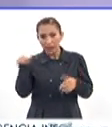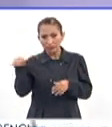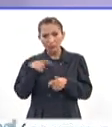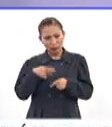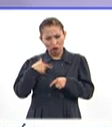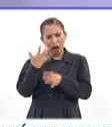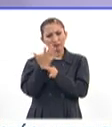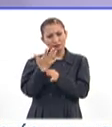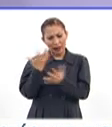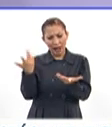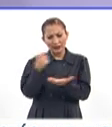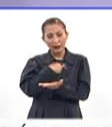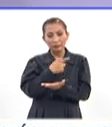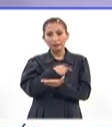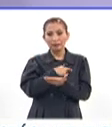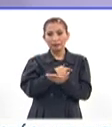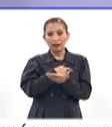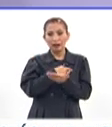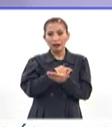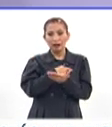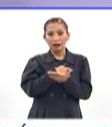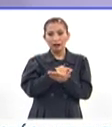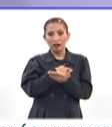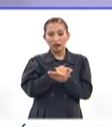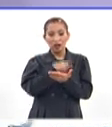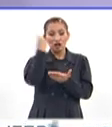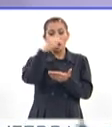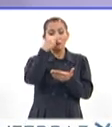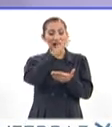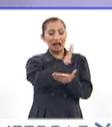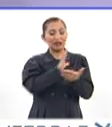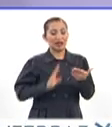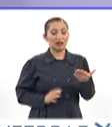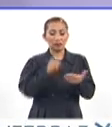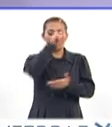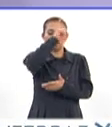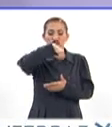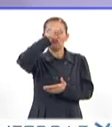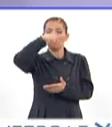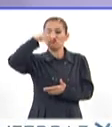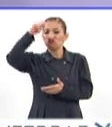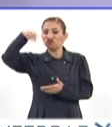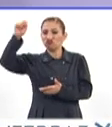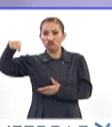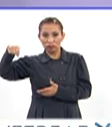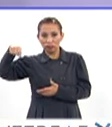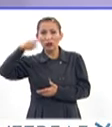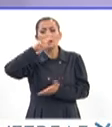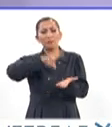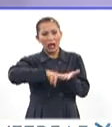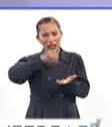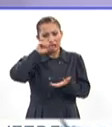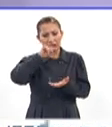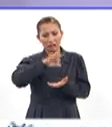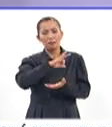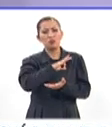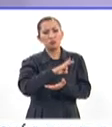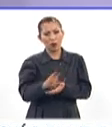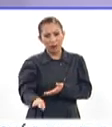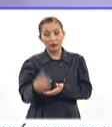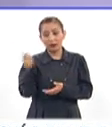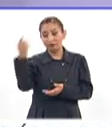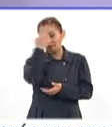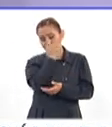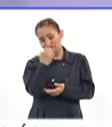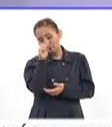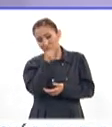votaban, digamos, transversalmente en toda la boleta, colocando el nombre de un candidato o de una candidata que era válido y que, por tanto, conforme a los